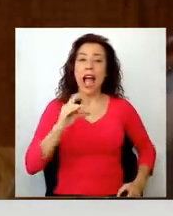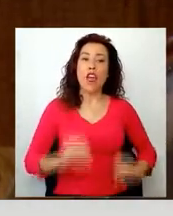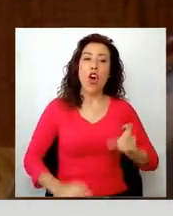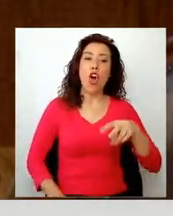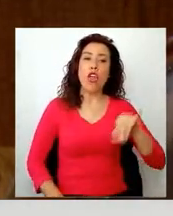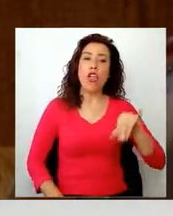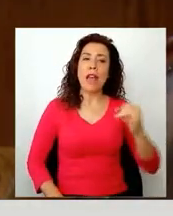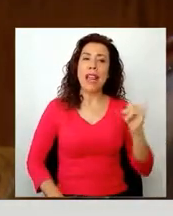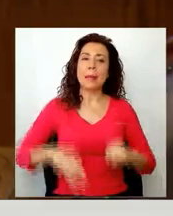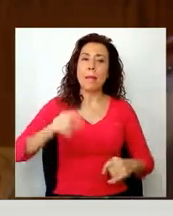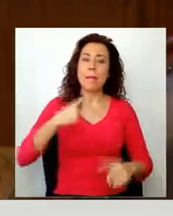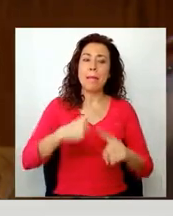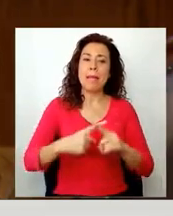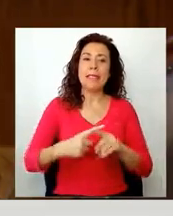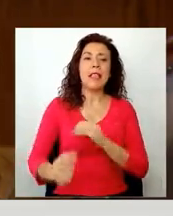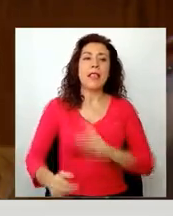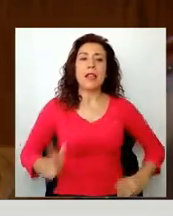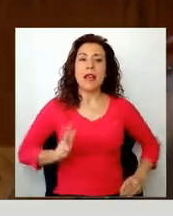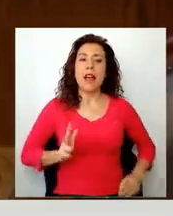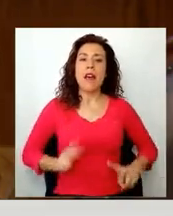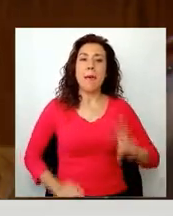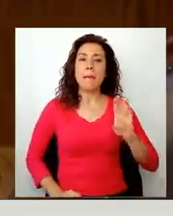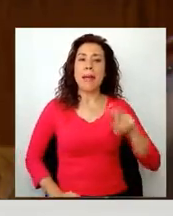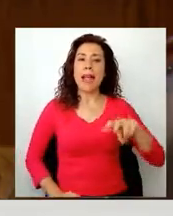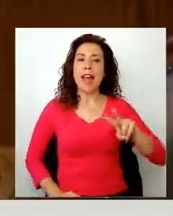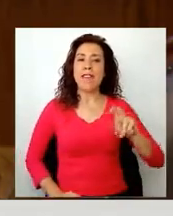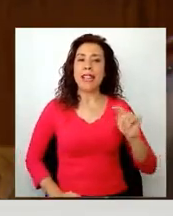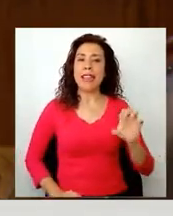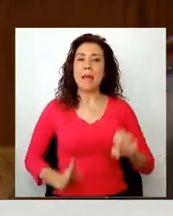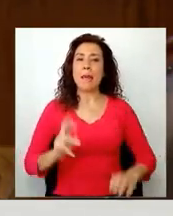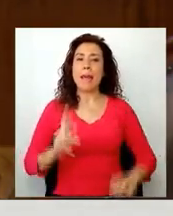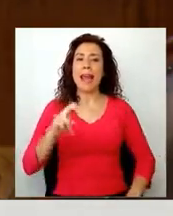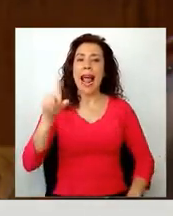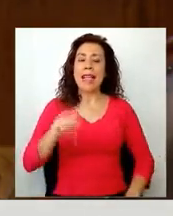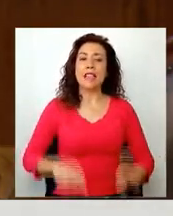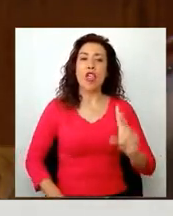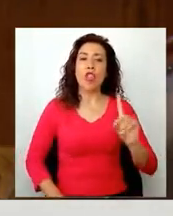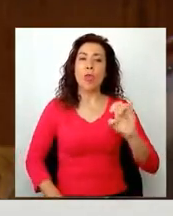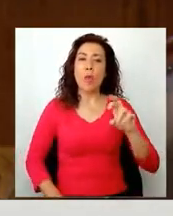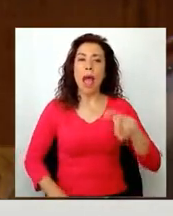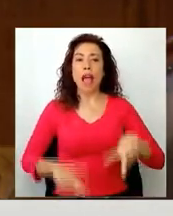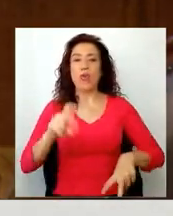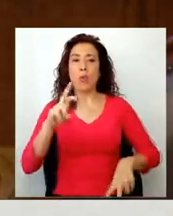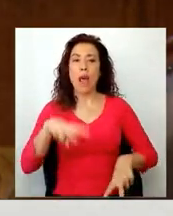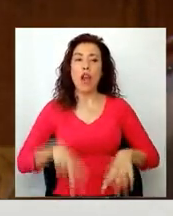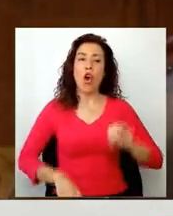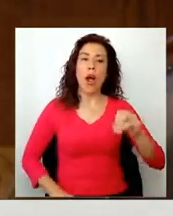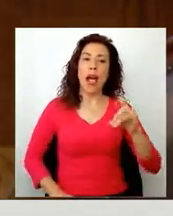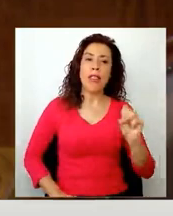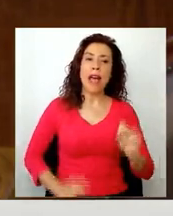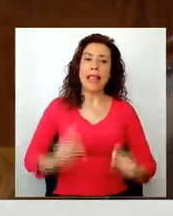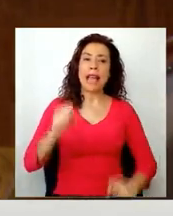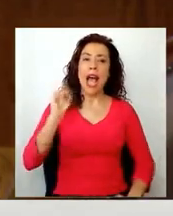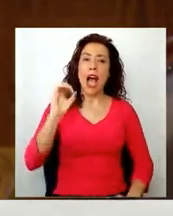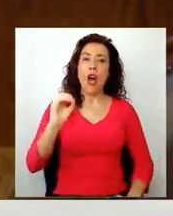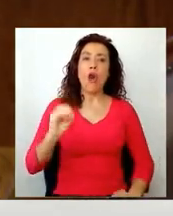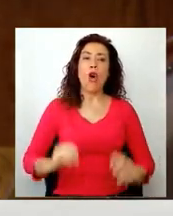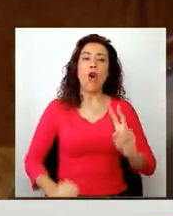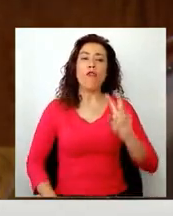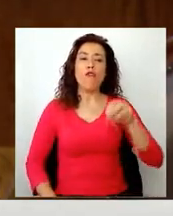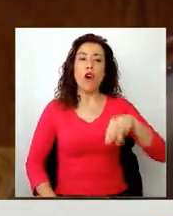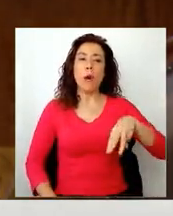y de los diputados Gustavo Benavente Alejandro bernales Jorge Durán Eduardo Durán Mauricio Ojeda o tuiteado y Gastón millenbrock